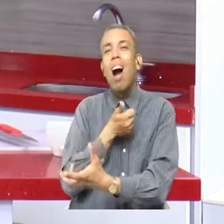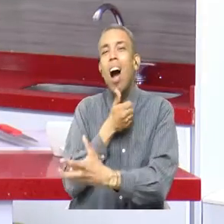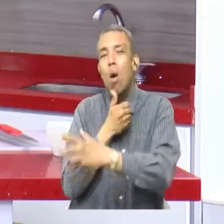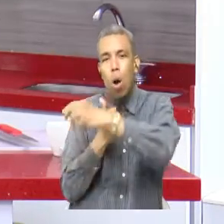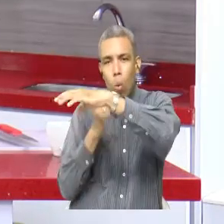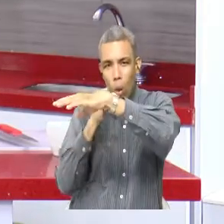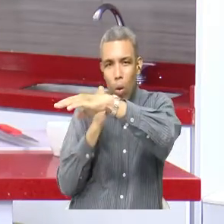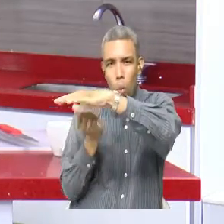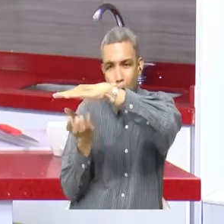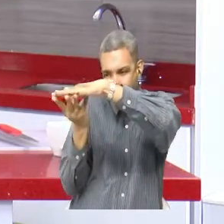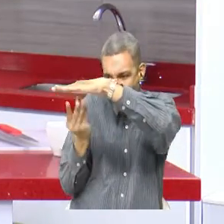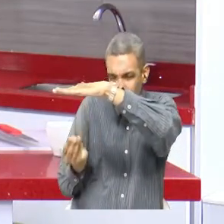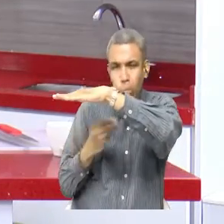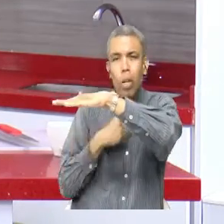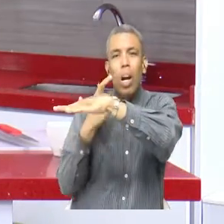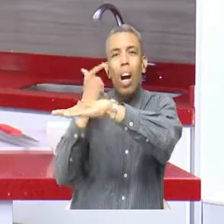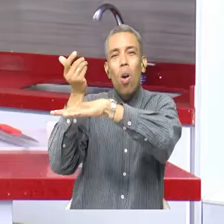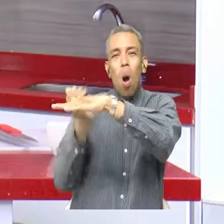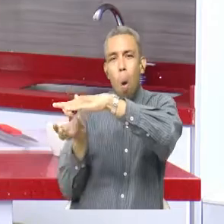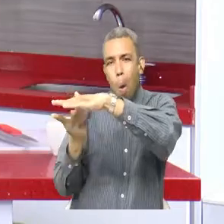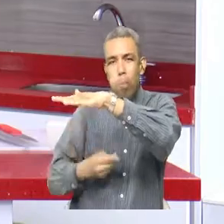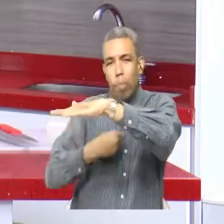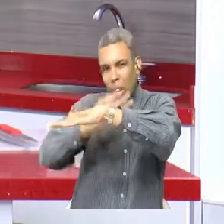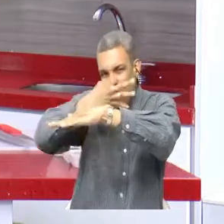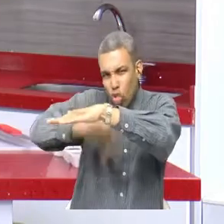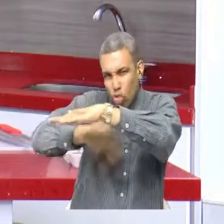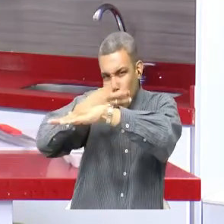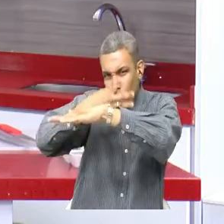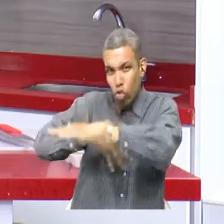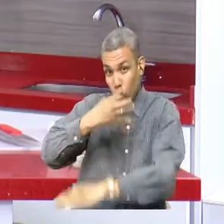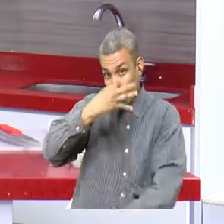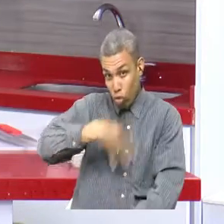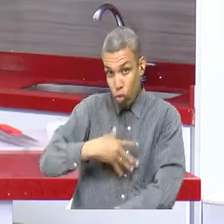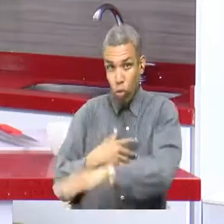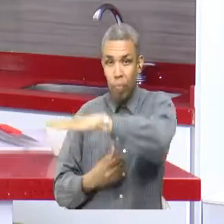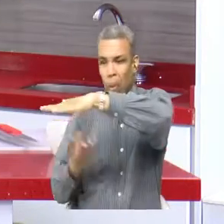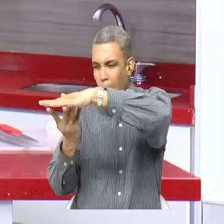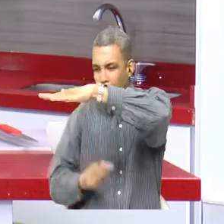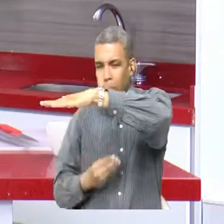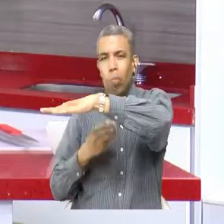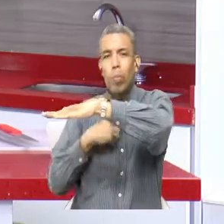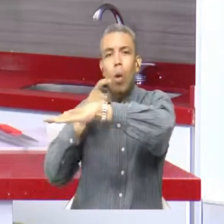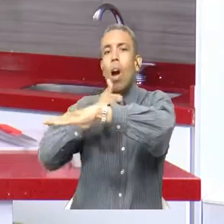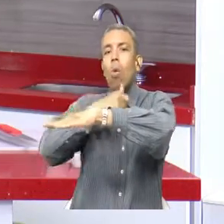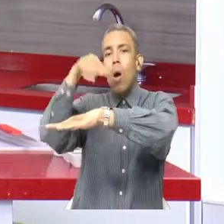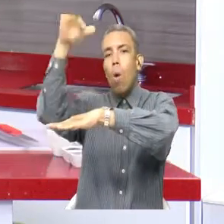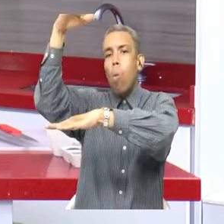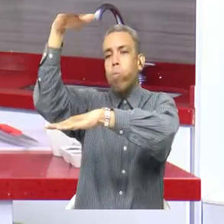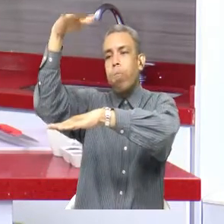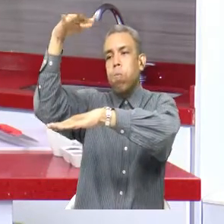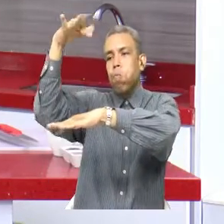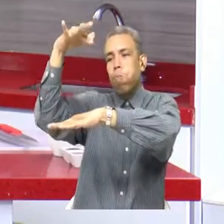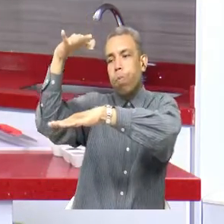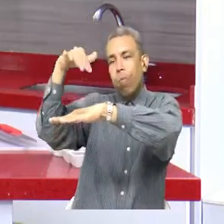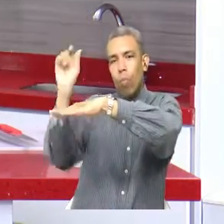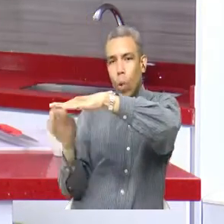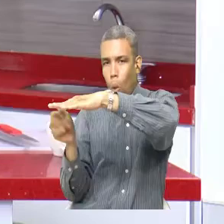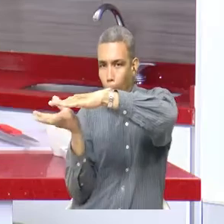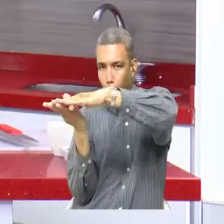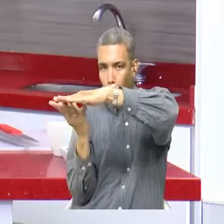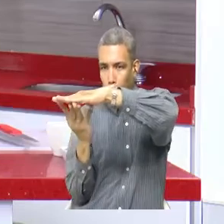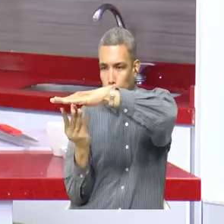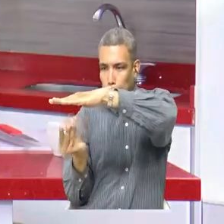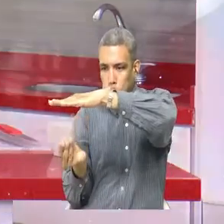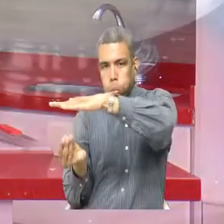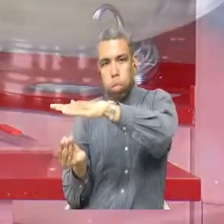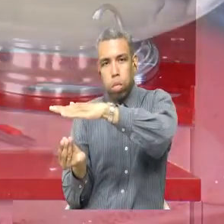que lastimosamente el agua está llegando, es un poquito sol, ya saben. Turbia. Ustedes, sí, a pedir de boca, les recomendamos